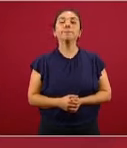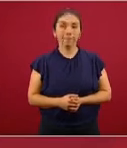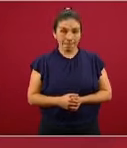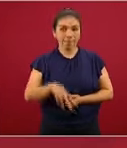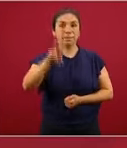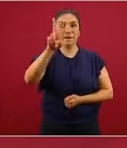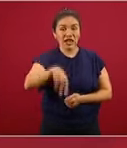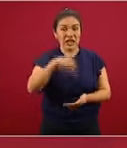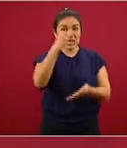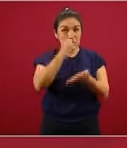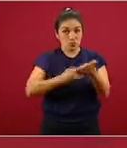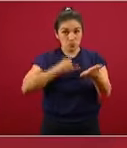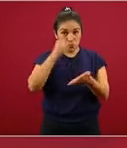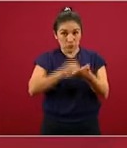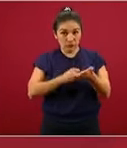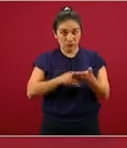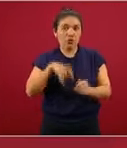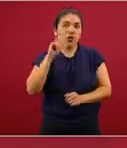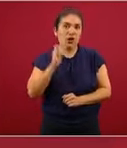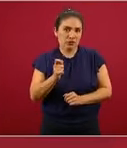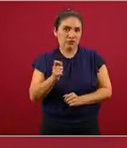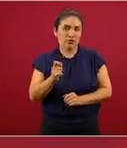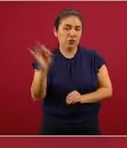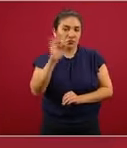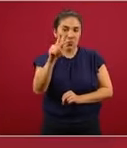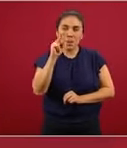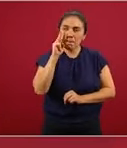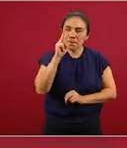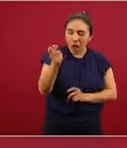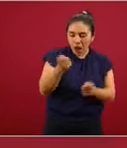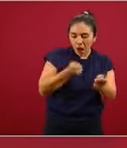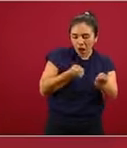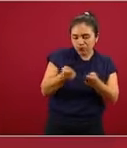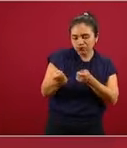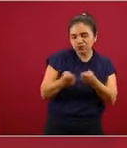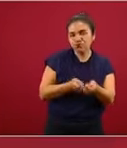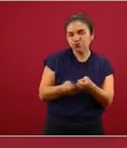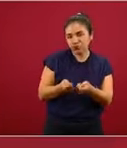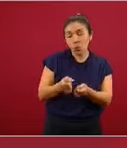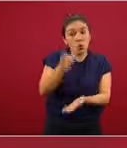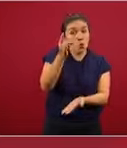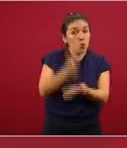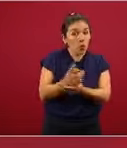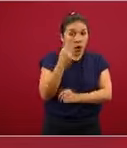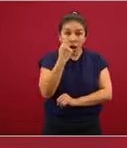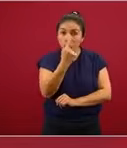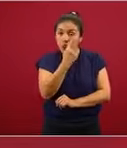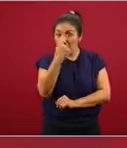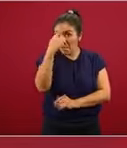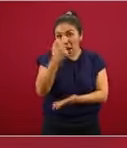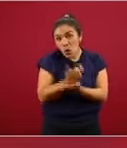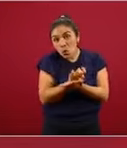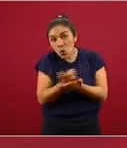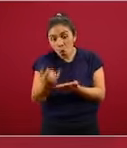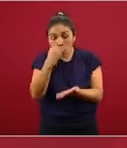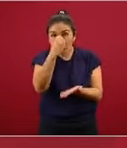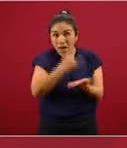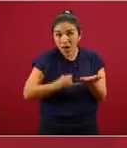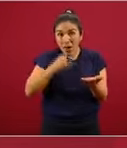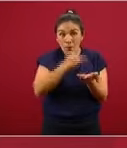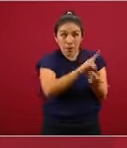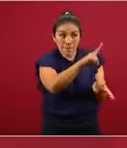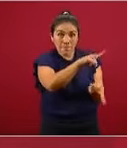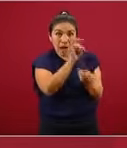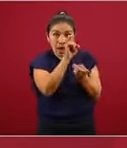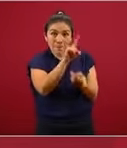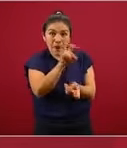Ciertamente los impuestos son una medida que si se visualiza solamente desde la perspectiva recaudatoria, es decir, como